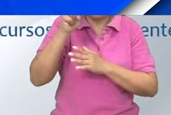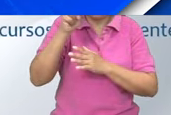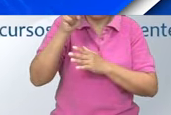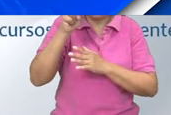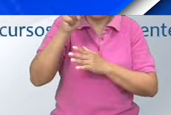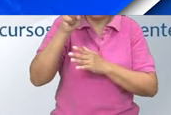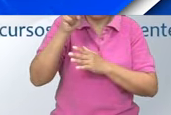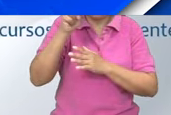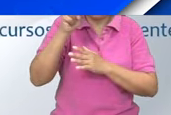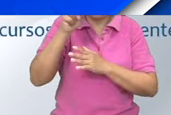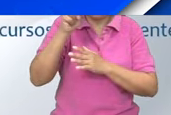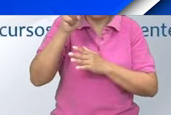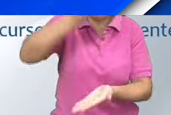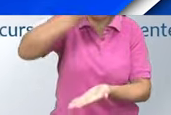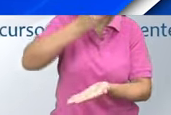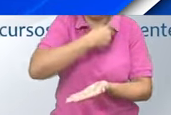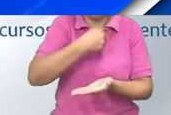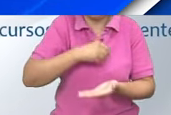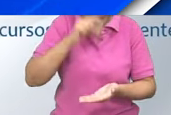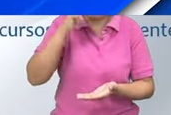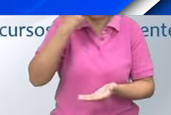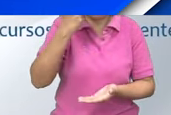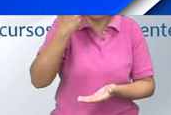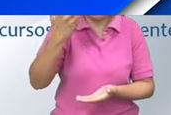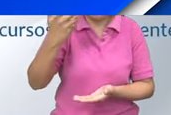al monto de